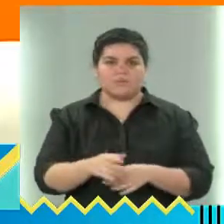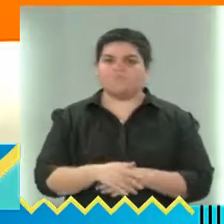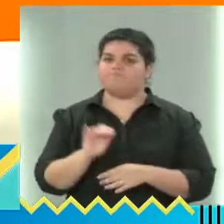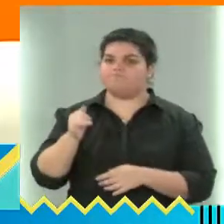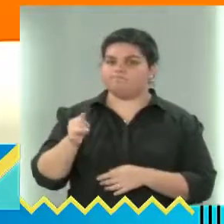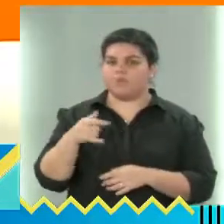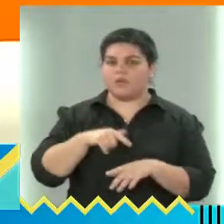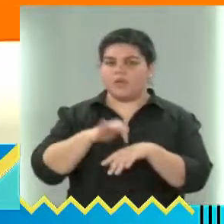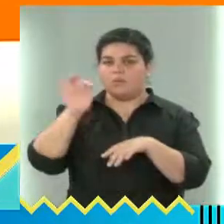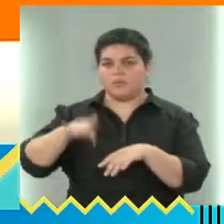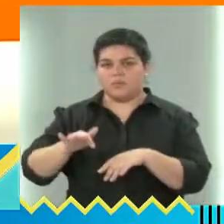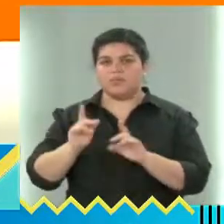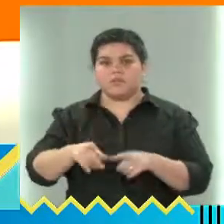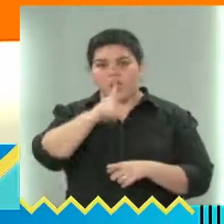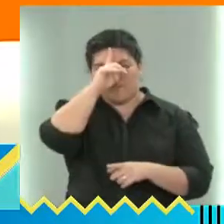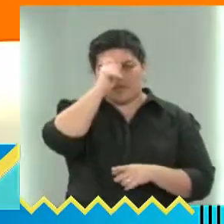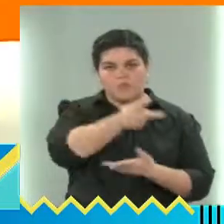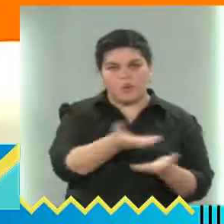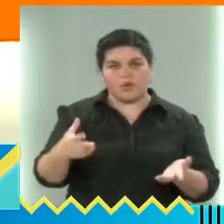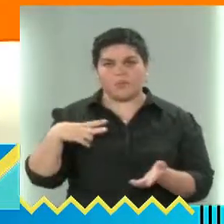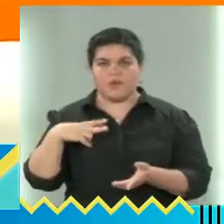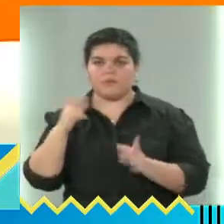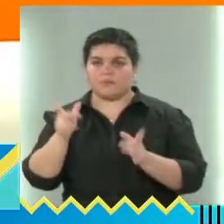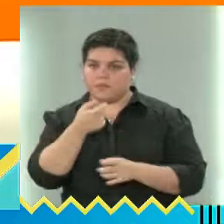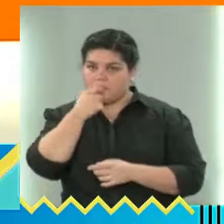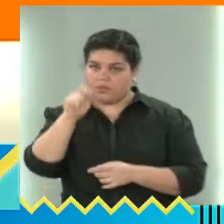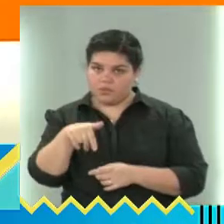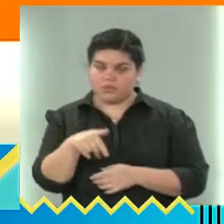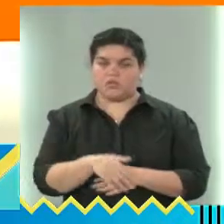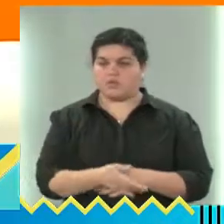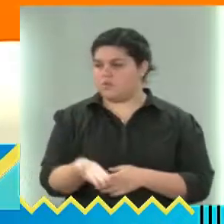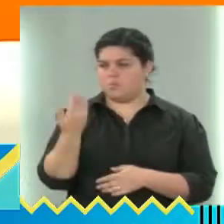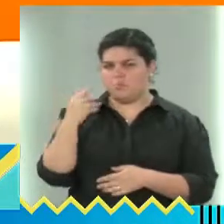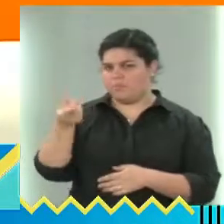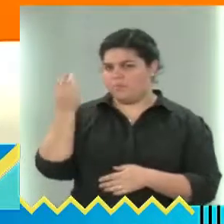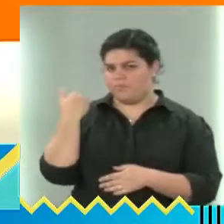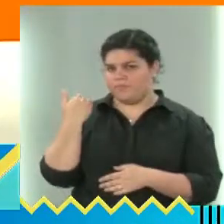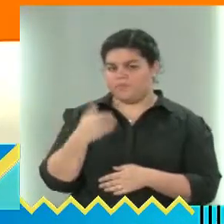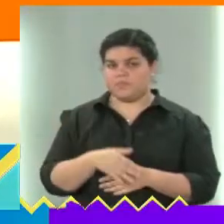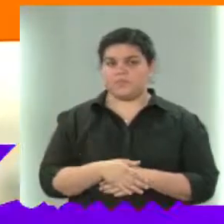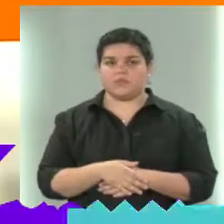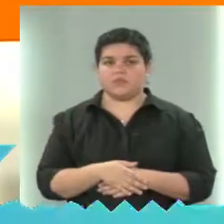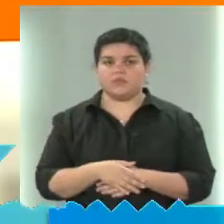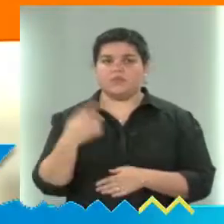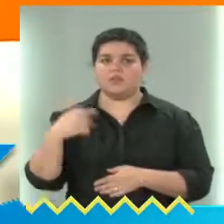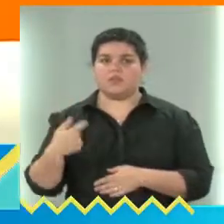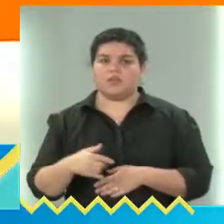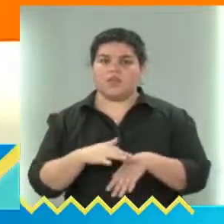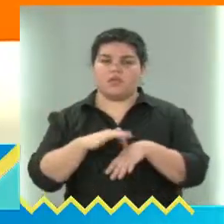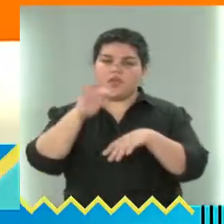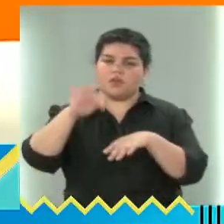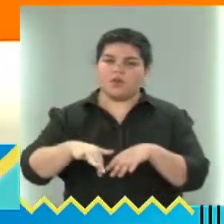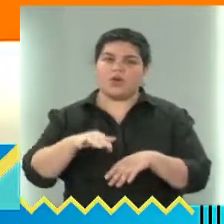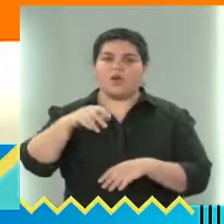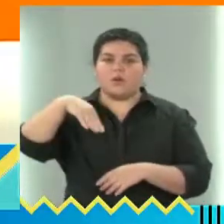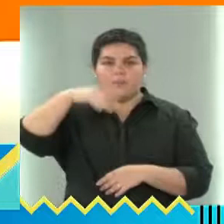Hemoterapia y otros hospitales públicos y privados de la provincia de Mendoza, ya hace un tiempo venimos realizando la captación de donantes de médula. Esto